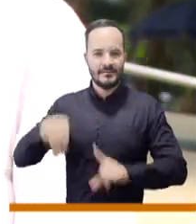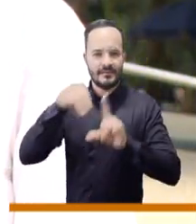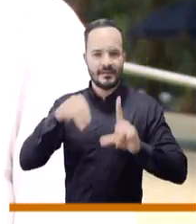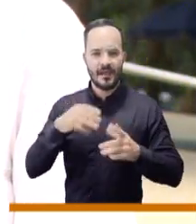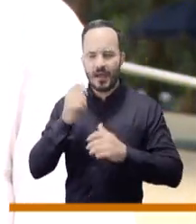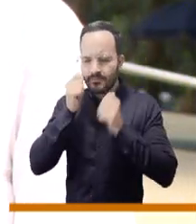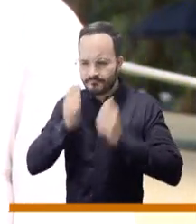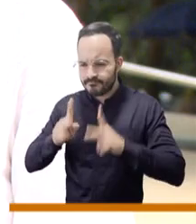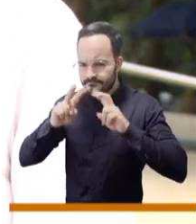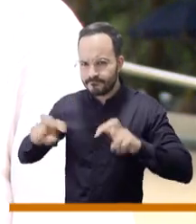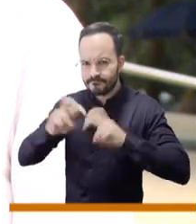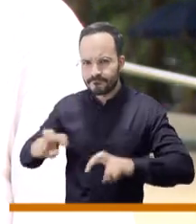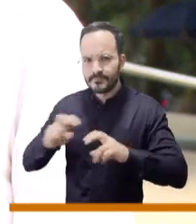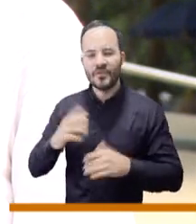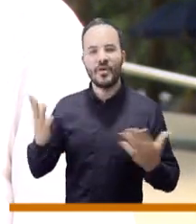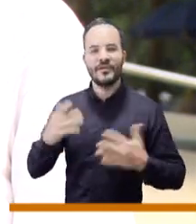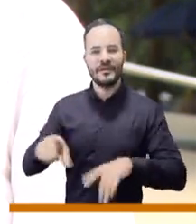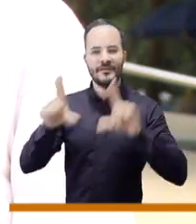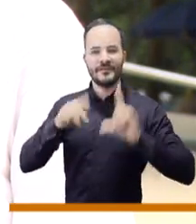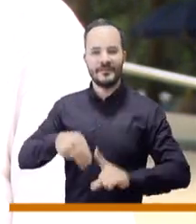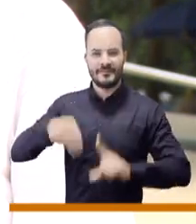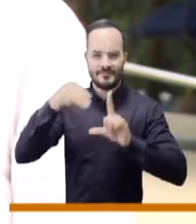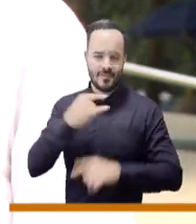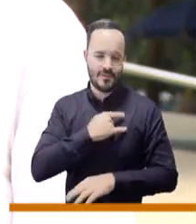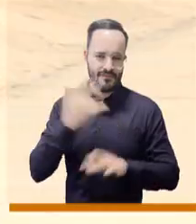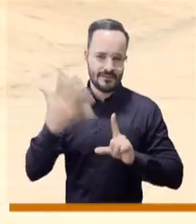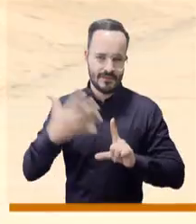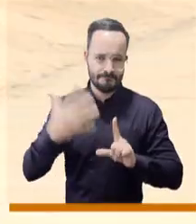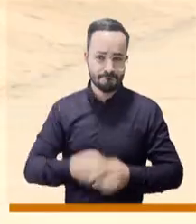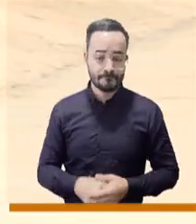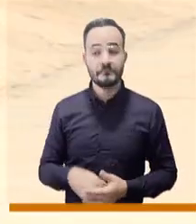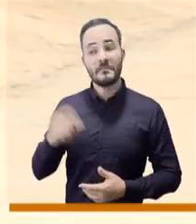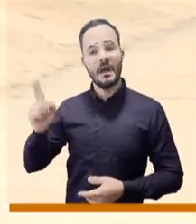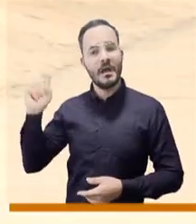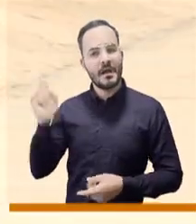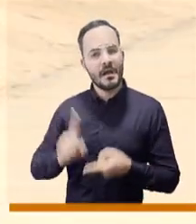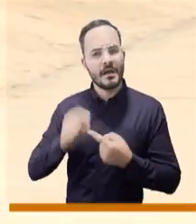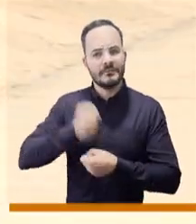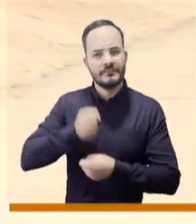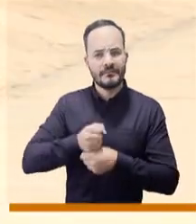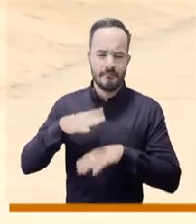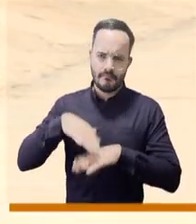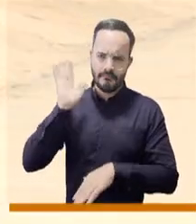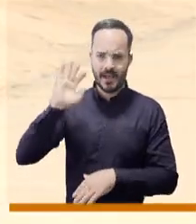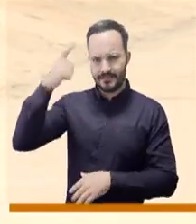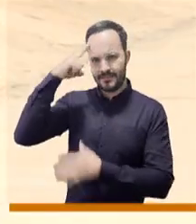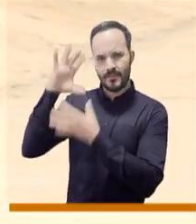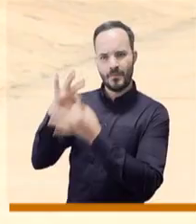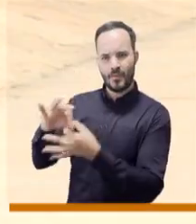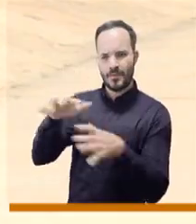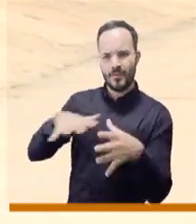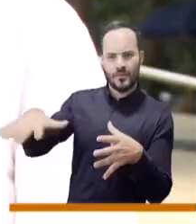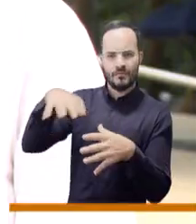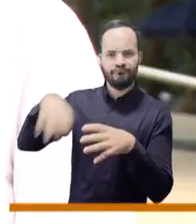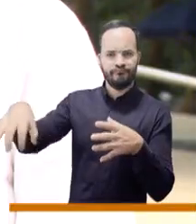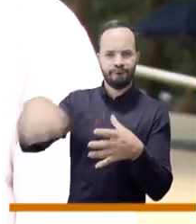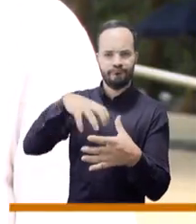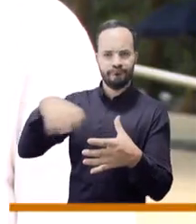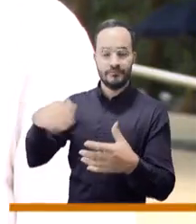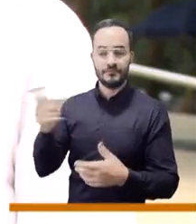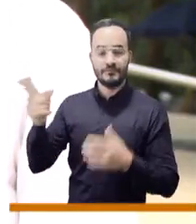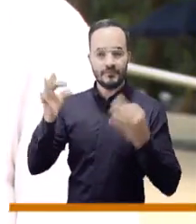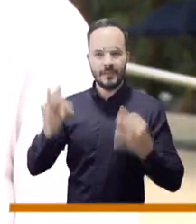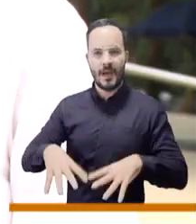Universidad EAFIT. Su trayectoria laboral siempre ha estado enmarcada en el sector público. Viene desde apartado hoy,